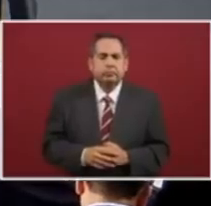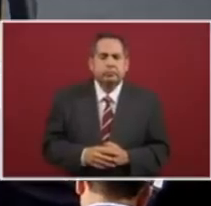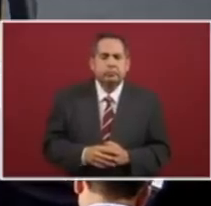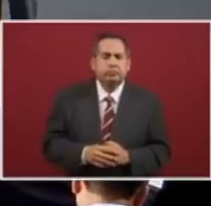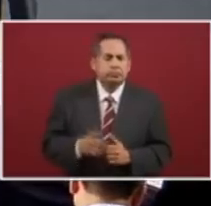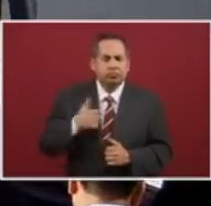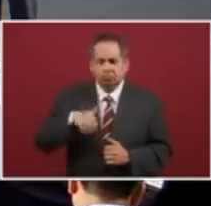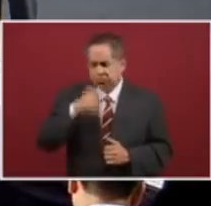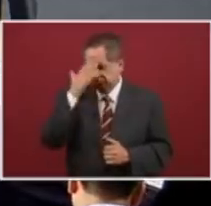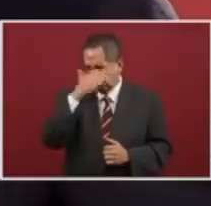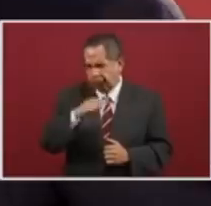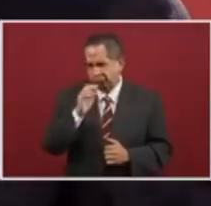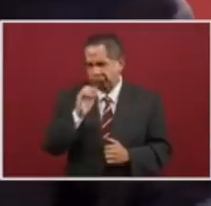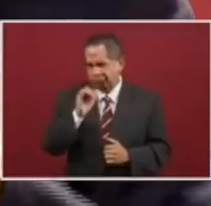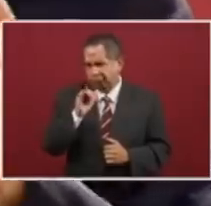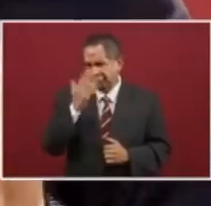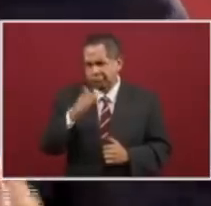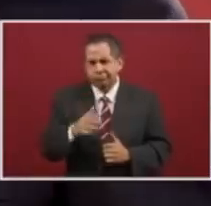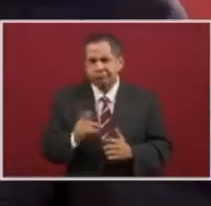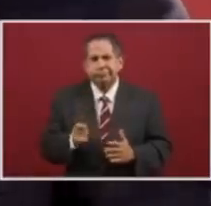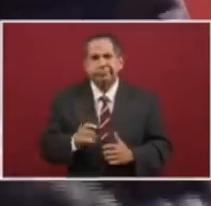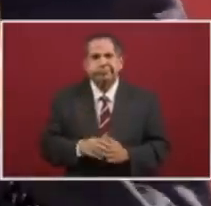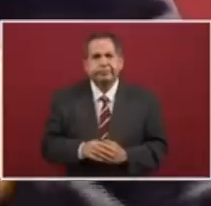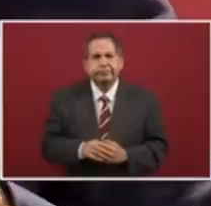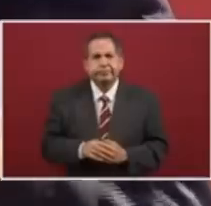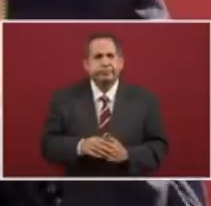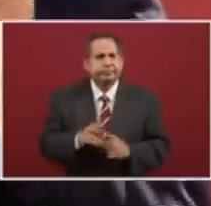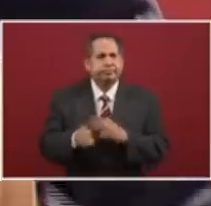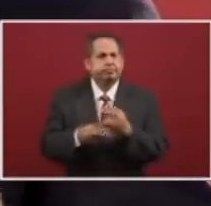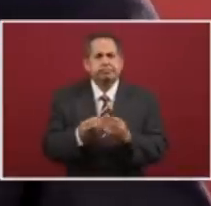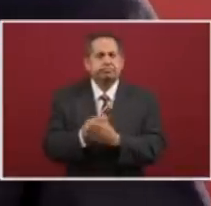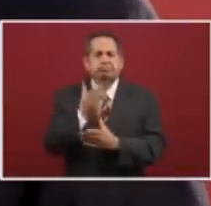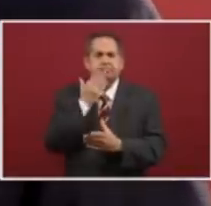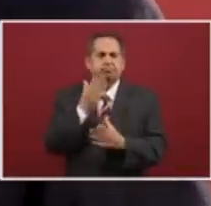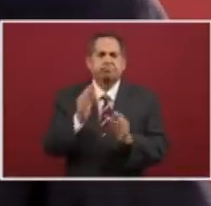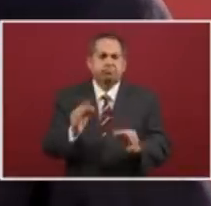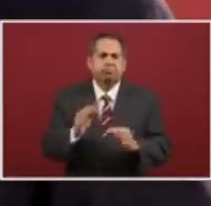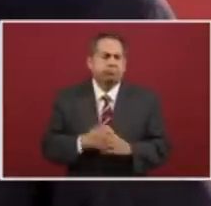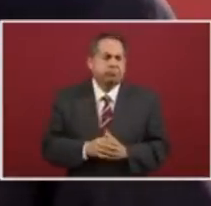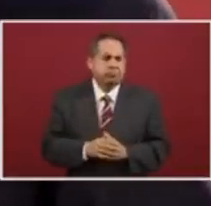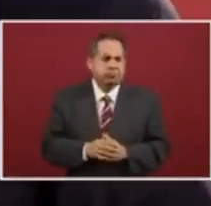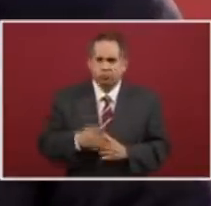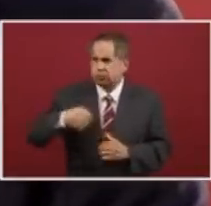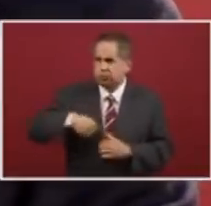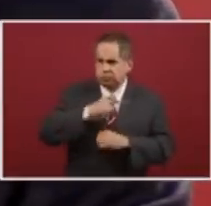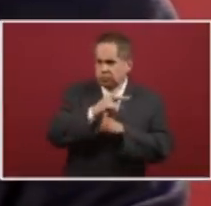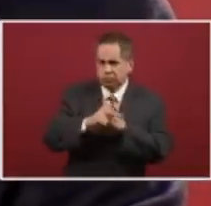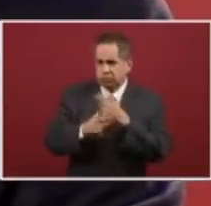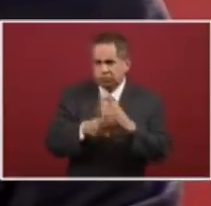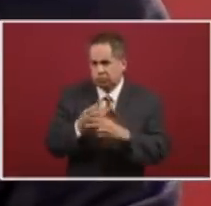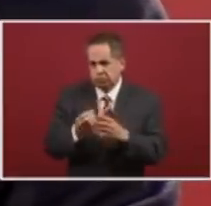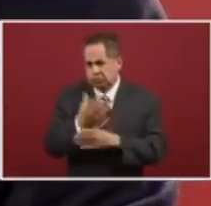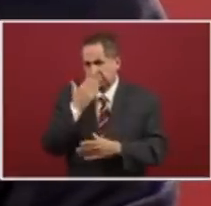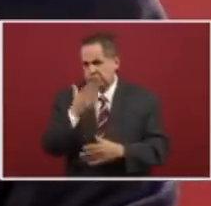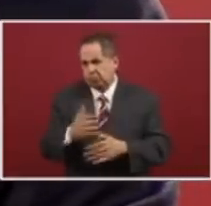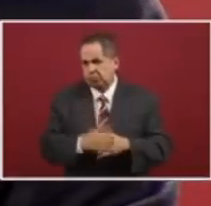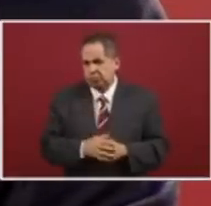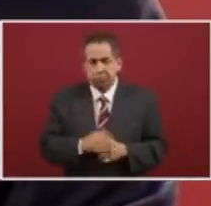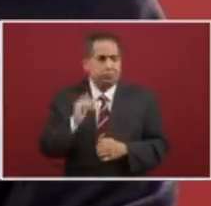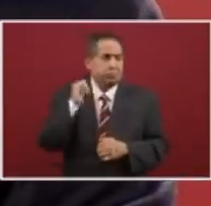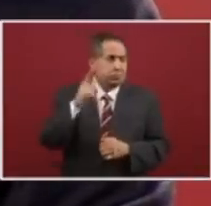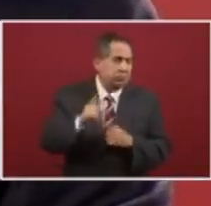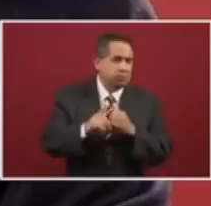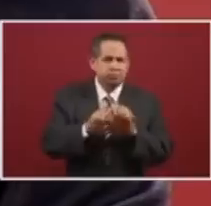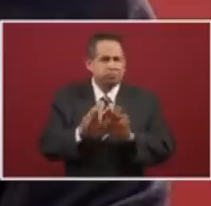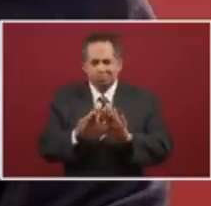sabemos de qué va a salir bien nuestro país ante cualquier